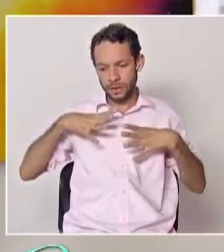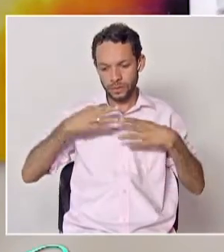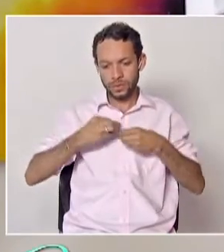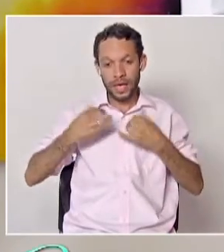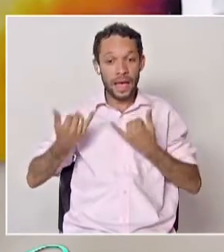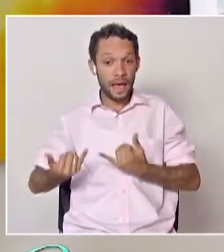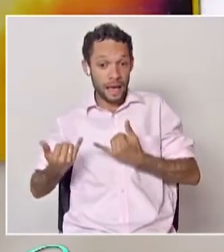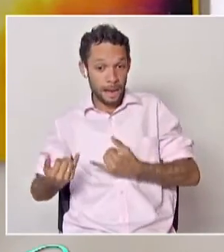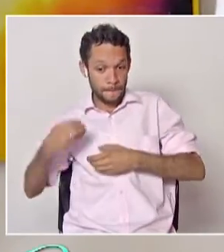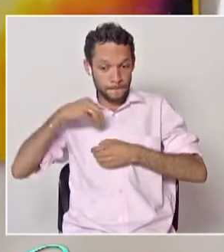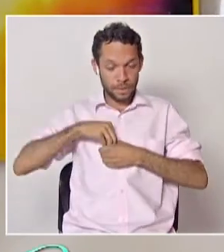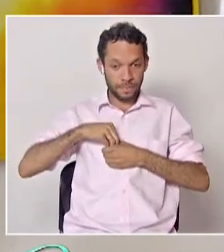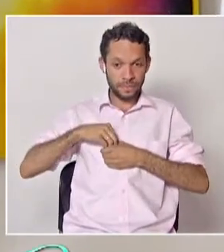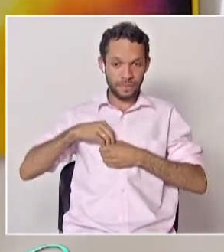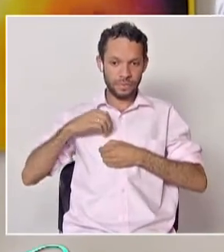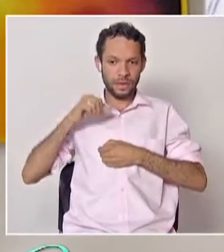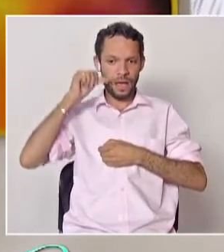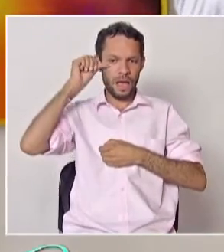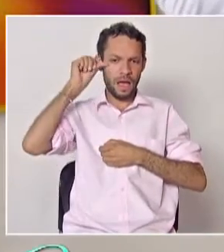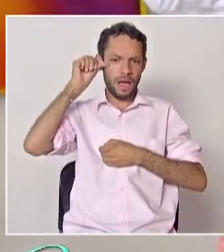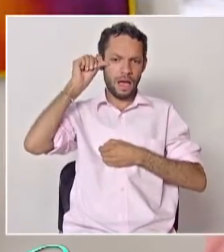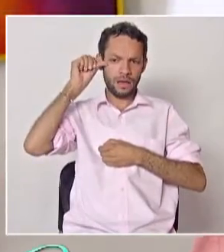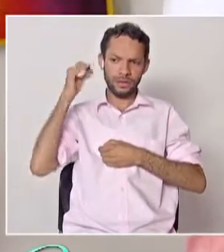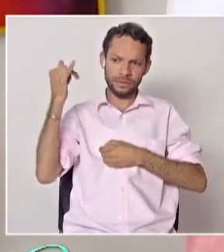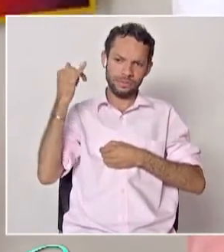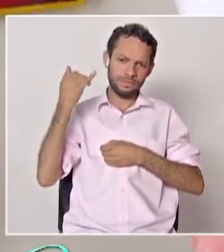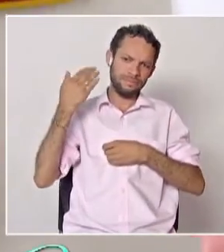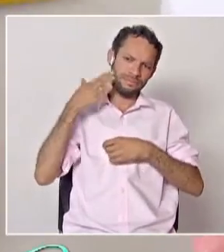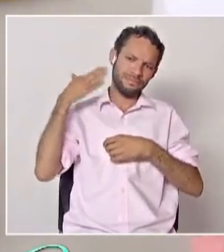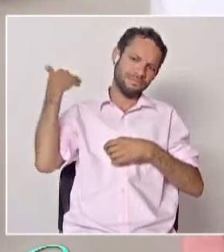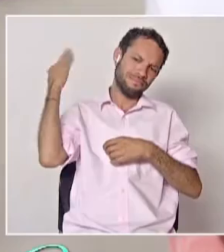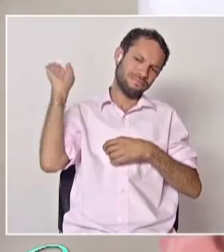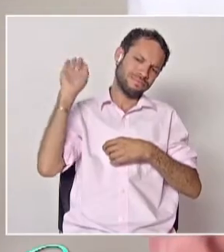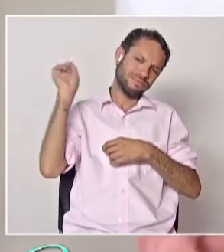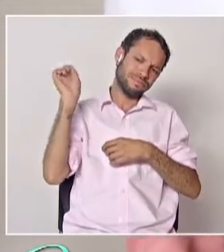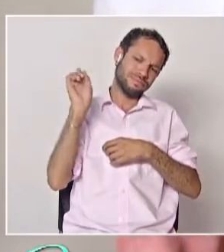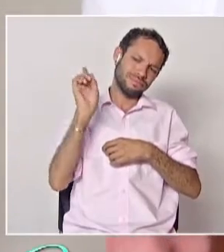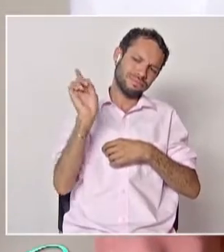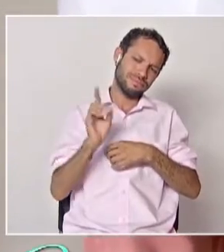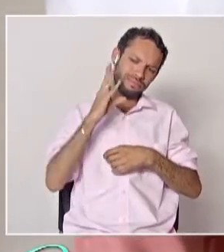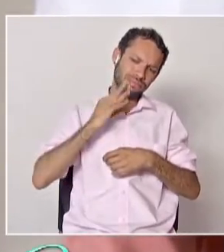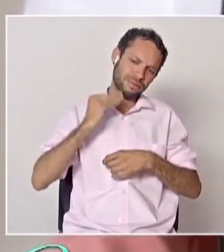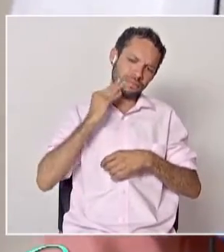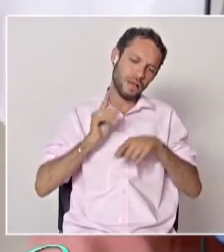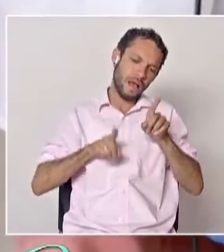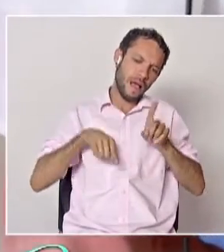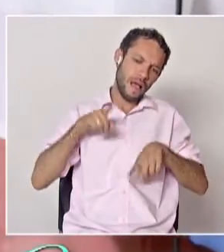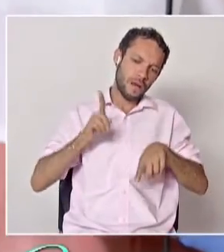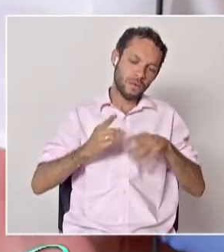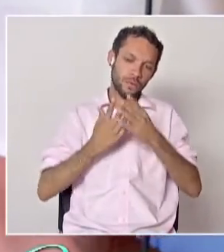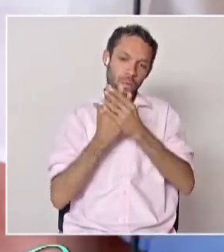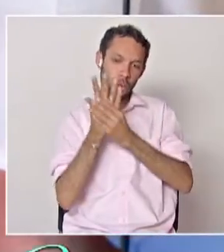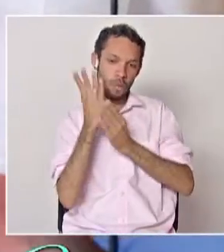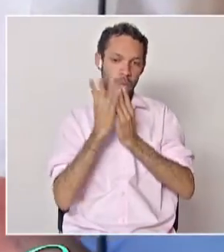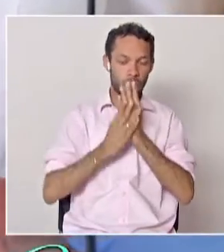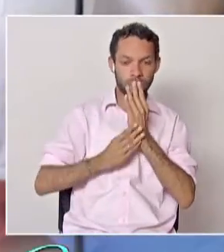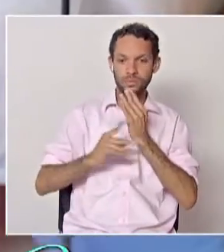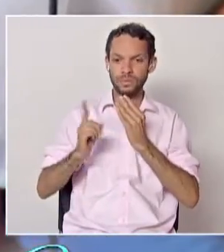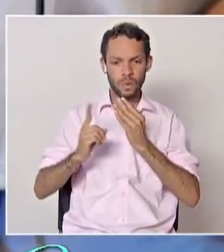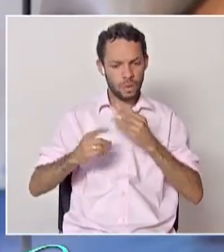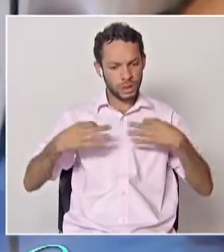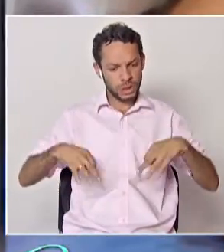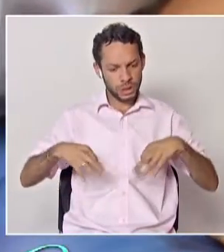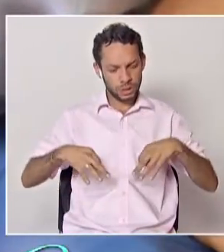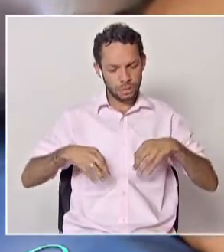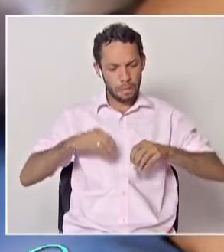terapia milenaria que es la acupuntura. Esto tiene todo un proceso, muchos dirán, ¿y por qué no tiene el guante? Este es prácticamente